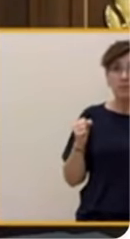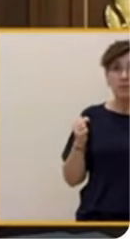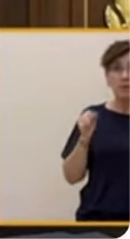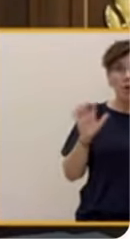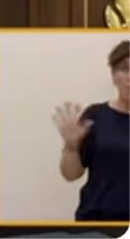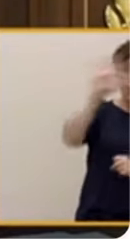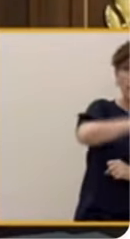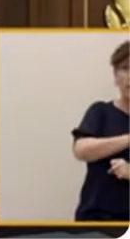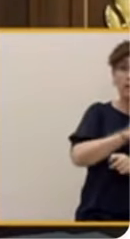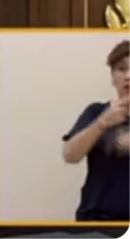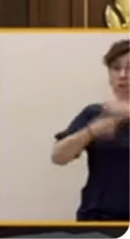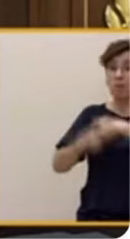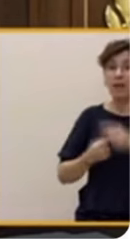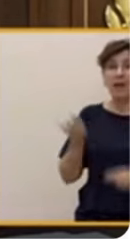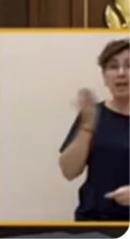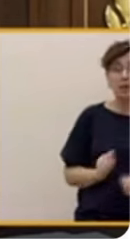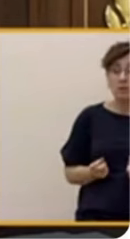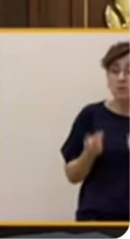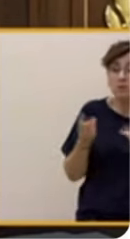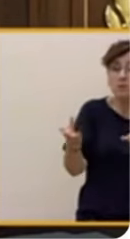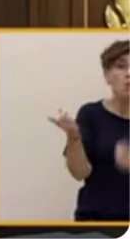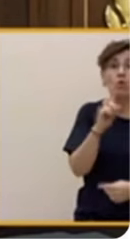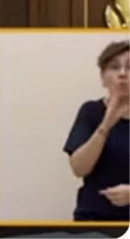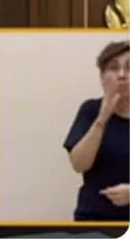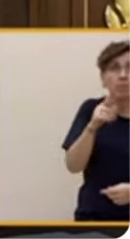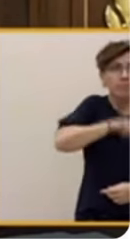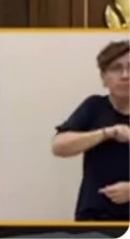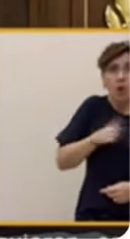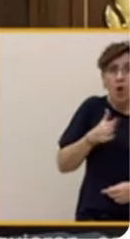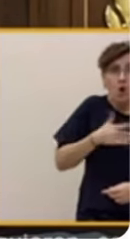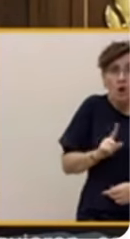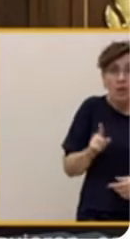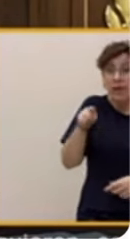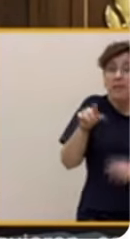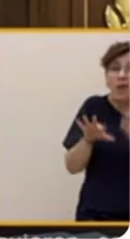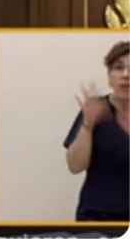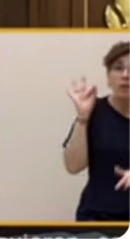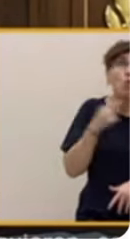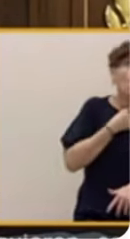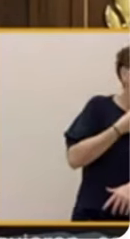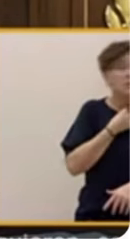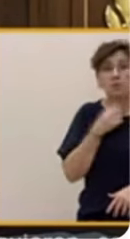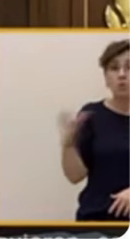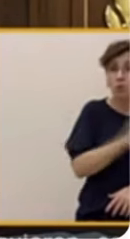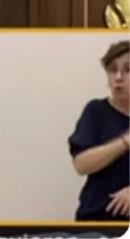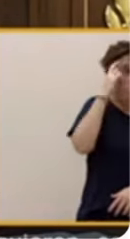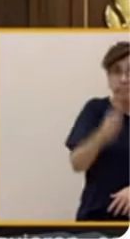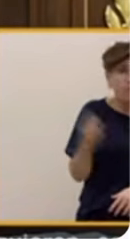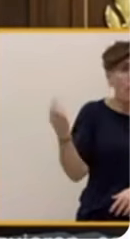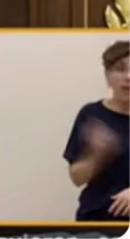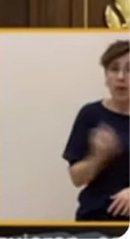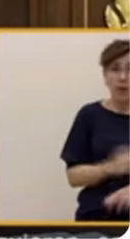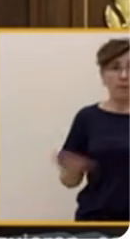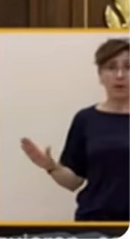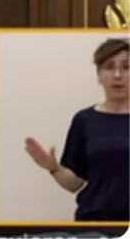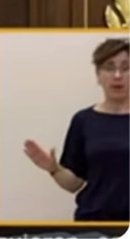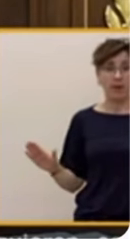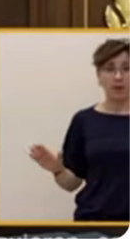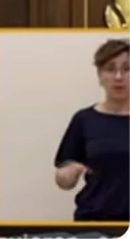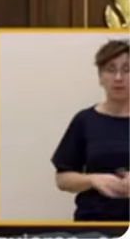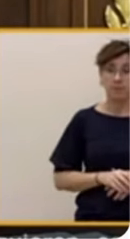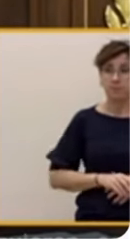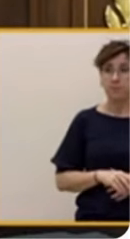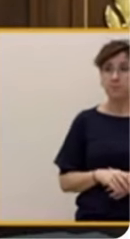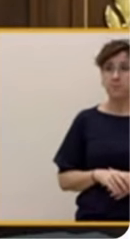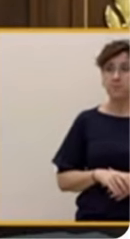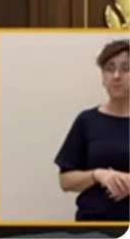es una decisión que les guste o no a algunos, todos debemos aprender a respetar como sociedad. Y por eso, señorías,